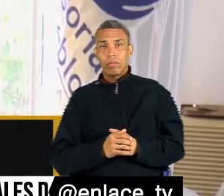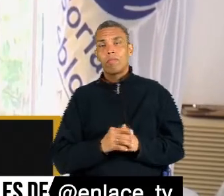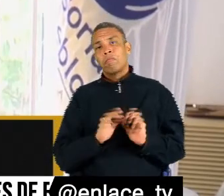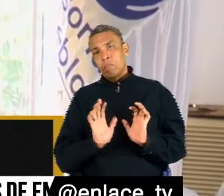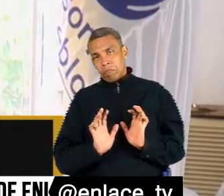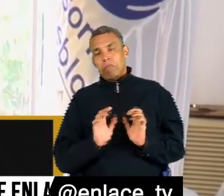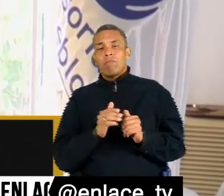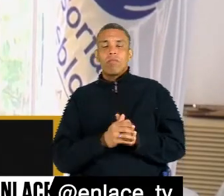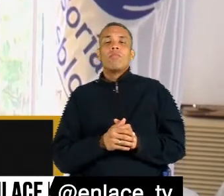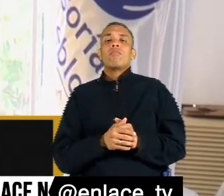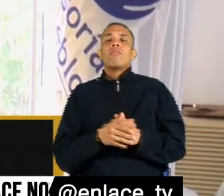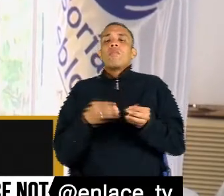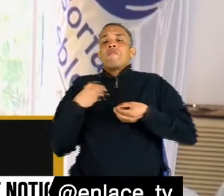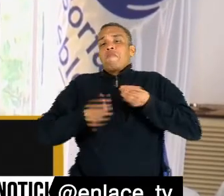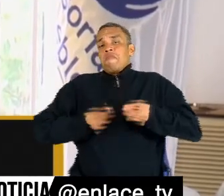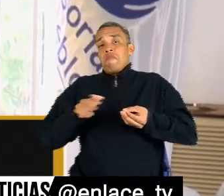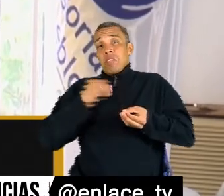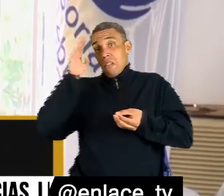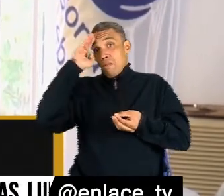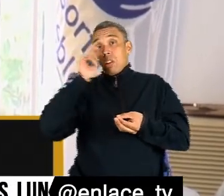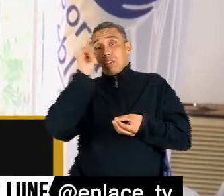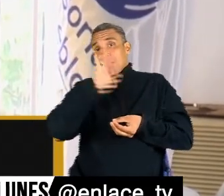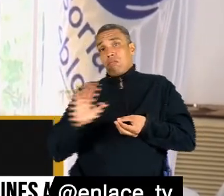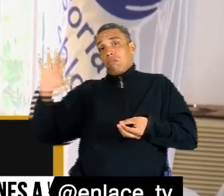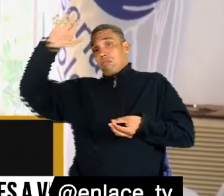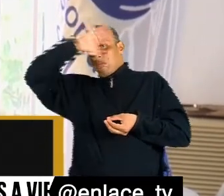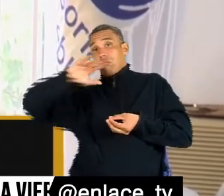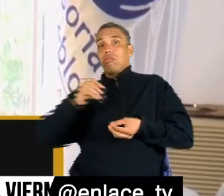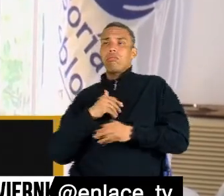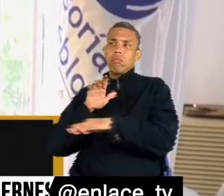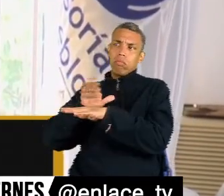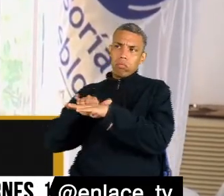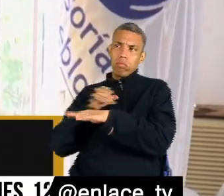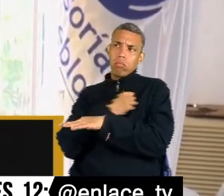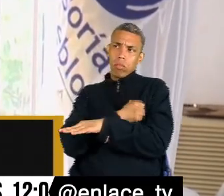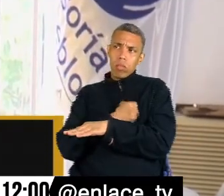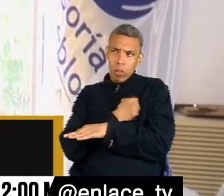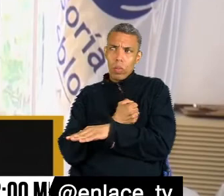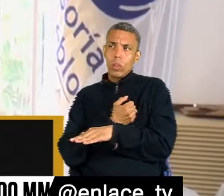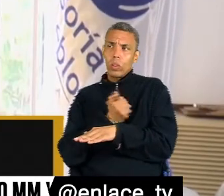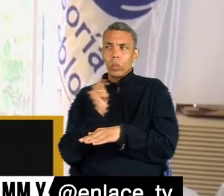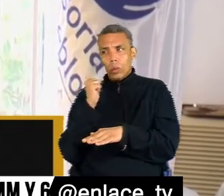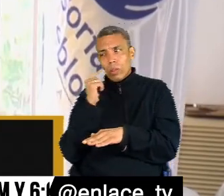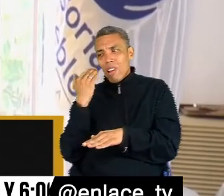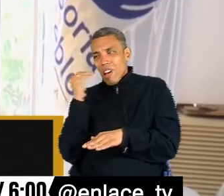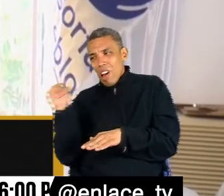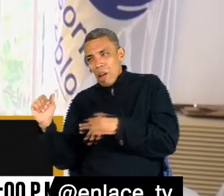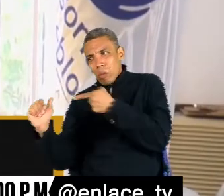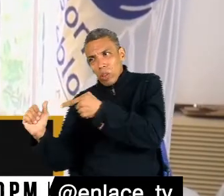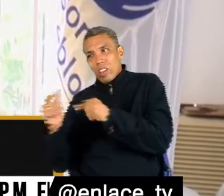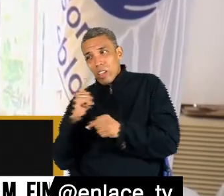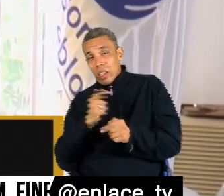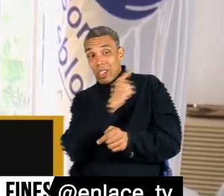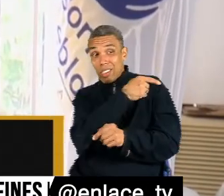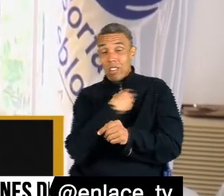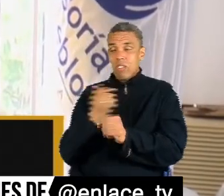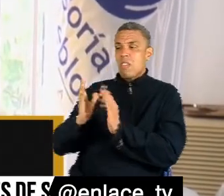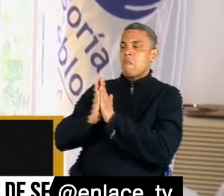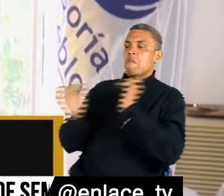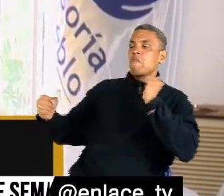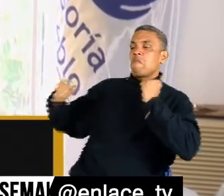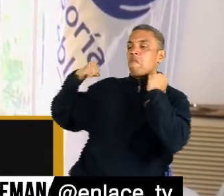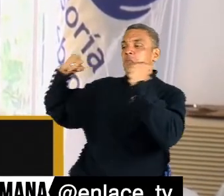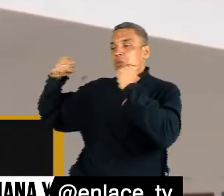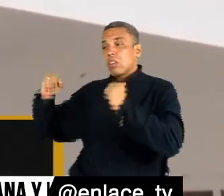Nacional, pues el seguimiento a esto, y ellos determinarán si se considera o no una amenaza. De todas formas, se le va a dar traslado a todas